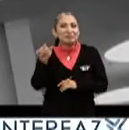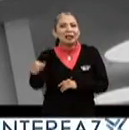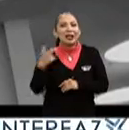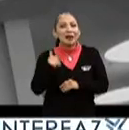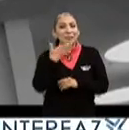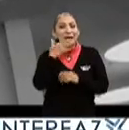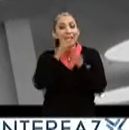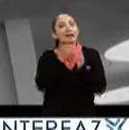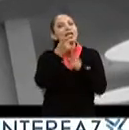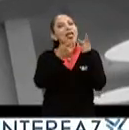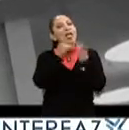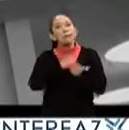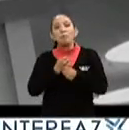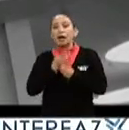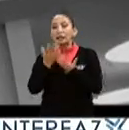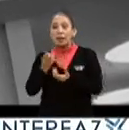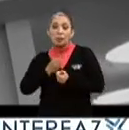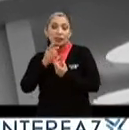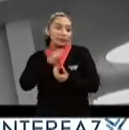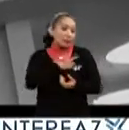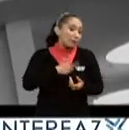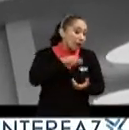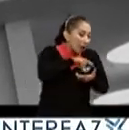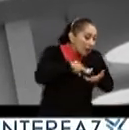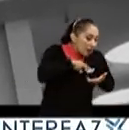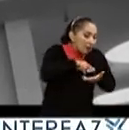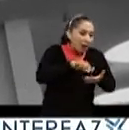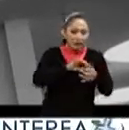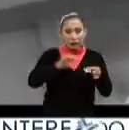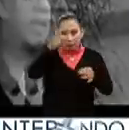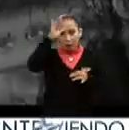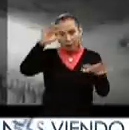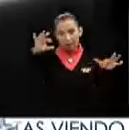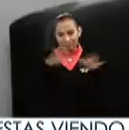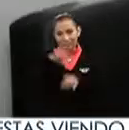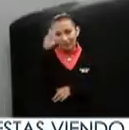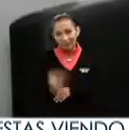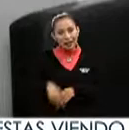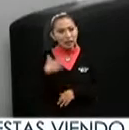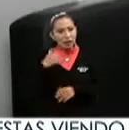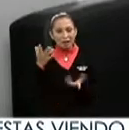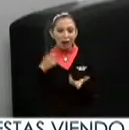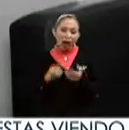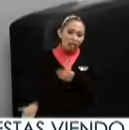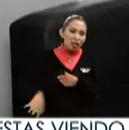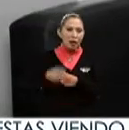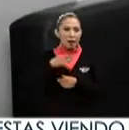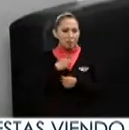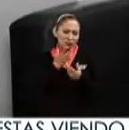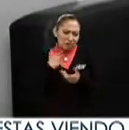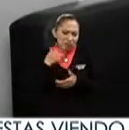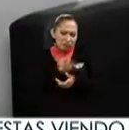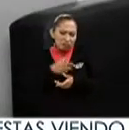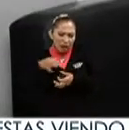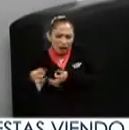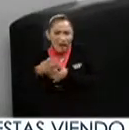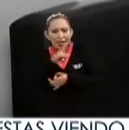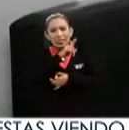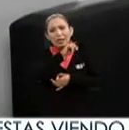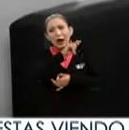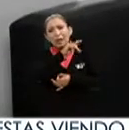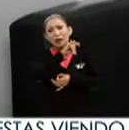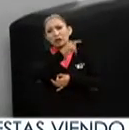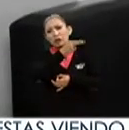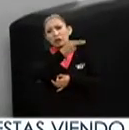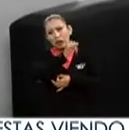un buen narrador debe leer poesía y un buen poeta debe leer narrativa, ¿no? Y estoy completamente de acuerdo. Entonces, tampoco le hago el feo a la poesía. Y leo también mucha dramaturgia, porque bueno,